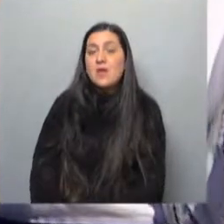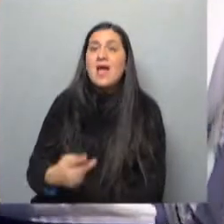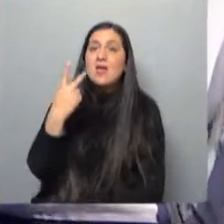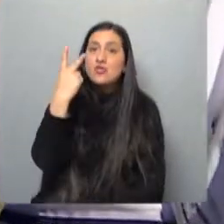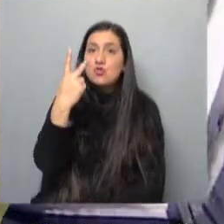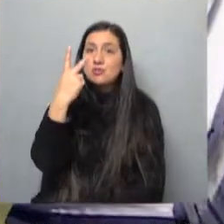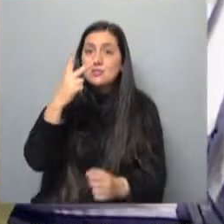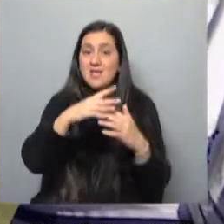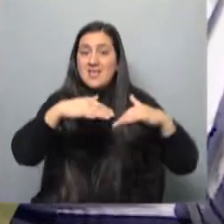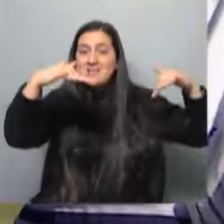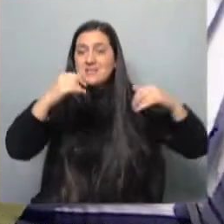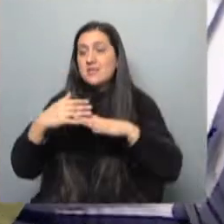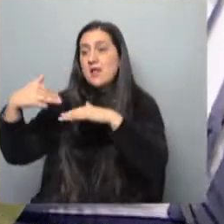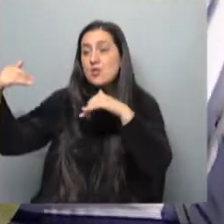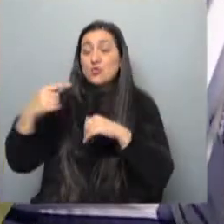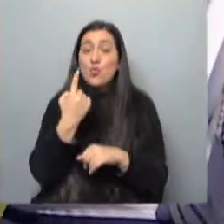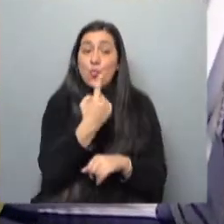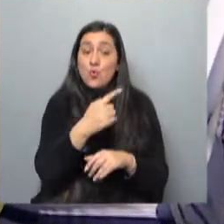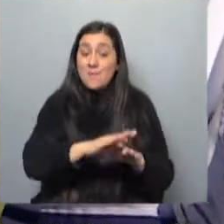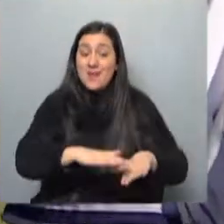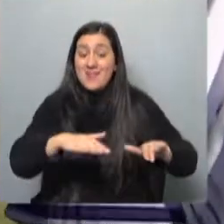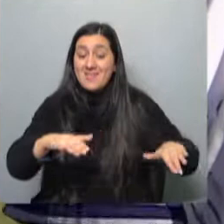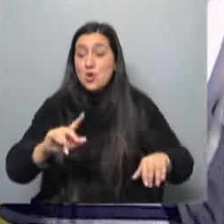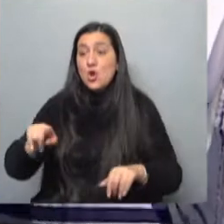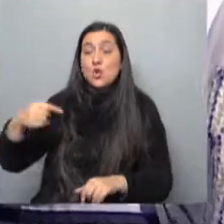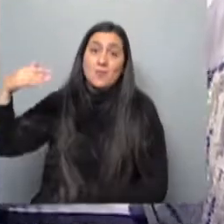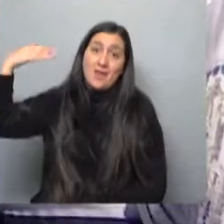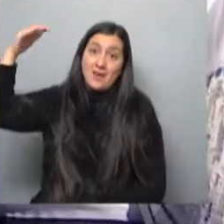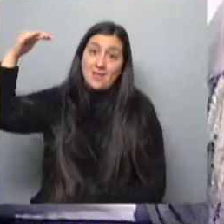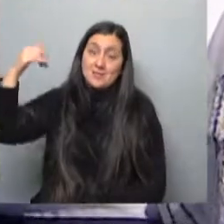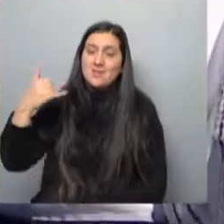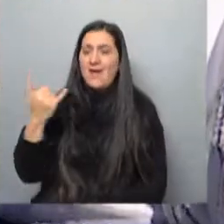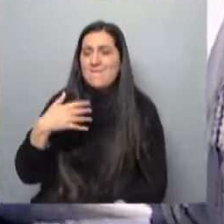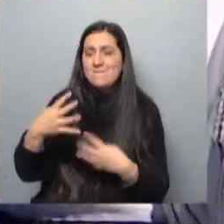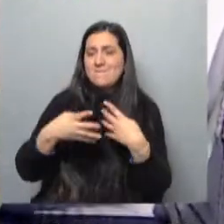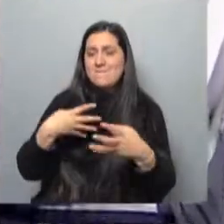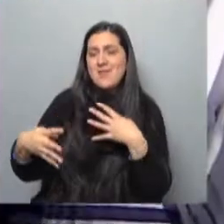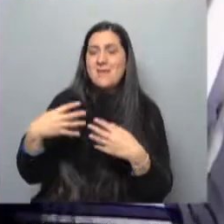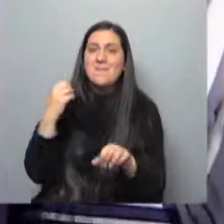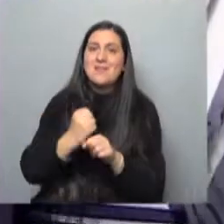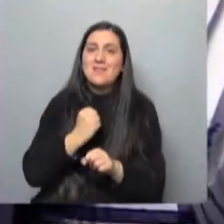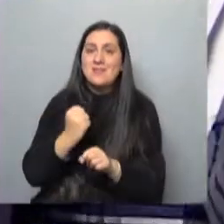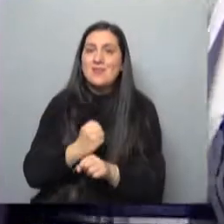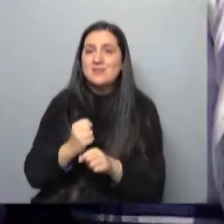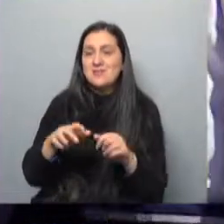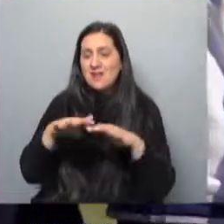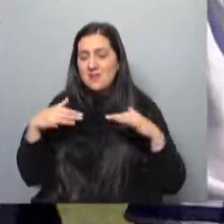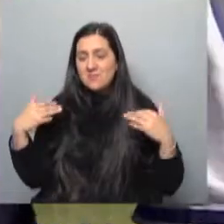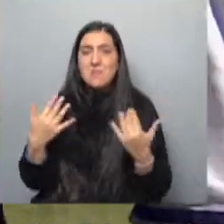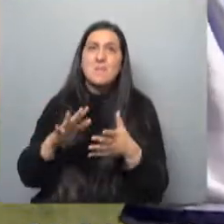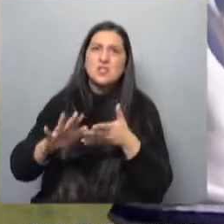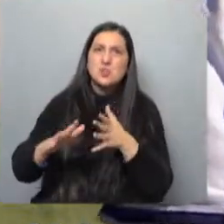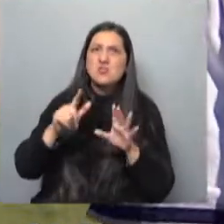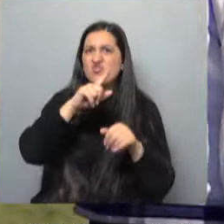escenarios uno para niños y uno de grandes hay feria de emprendedores alrededor de